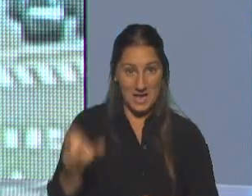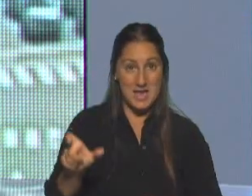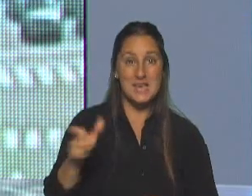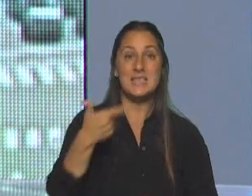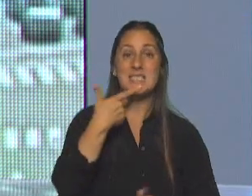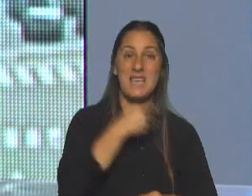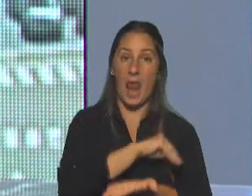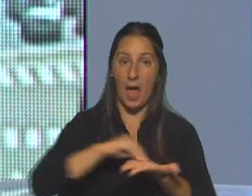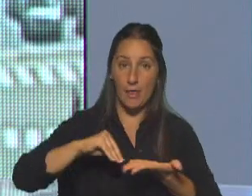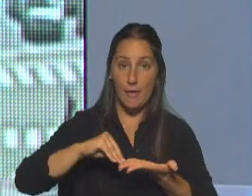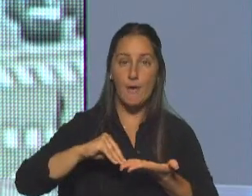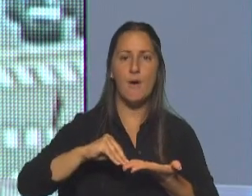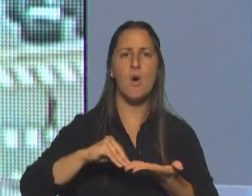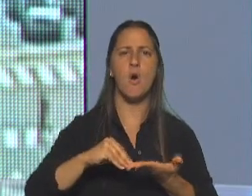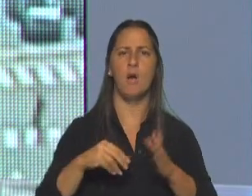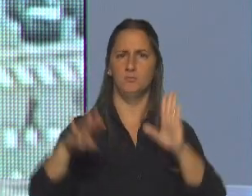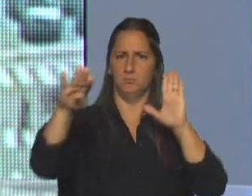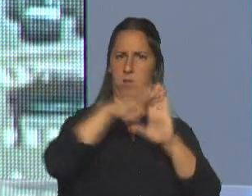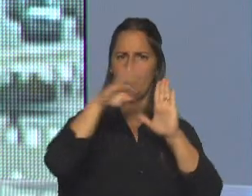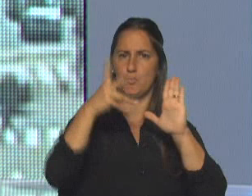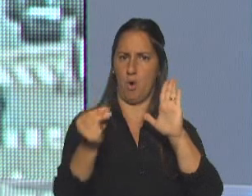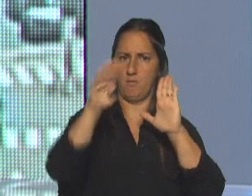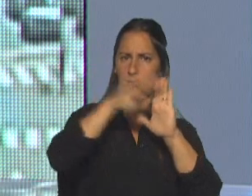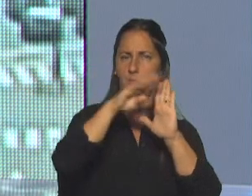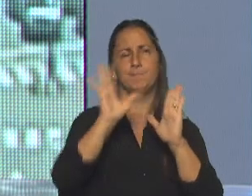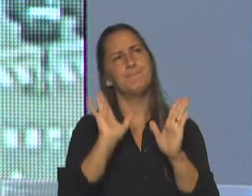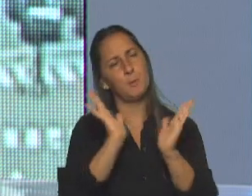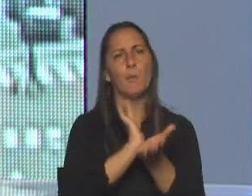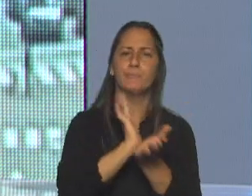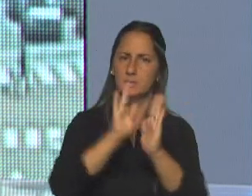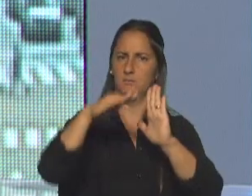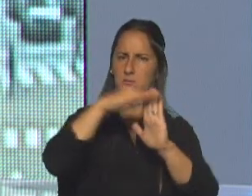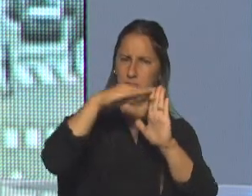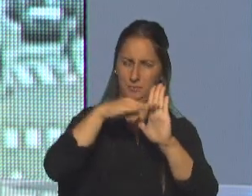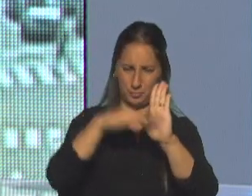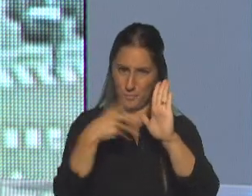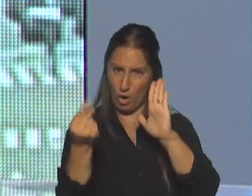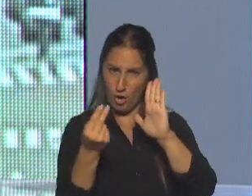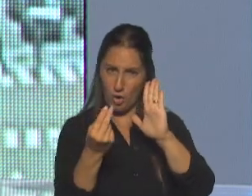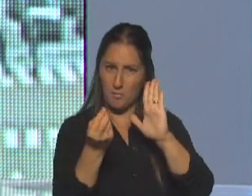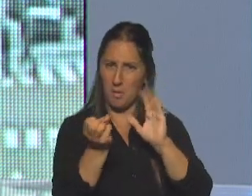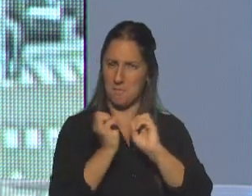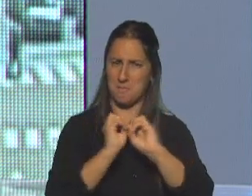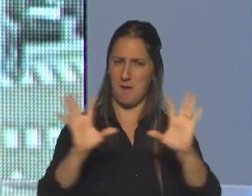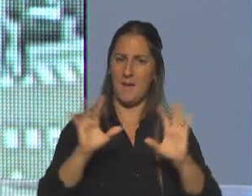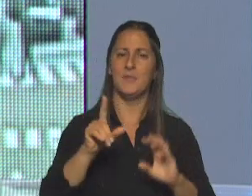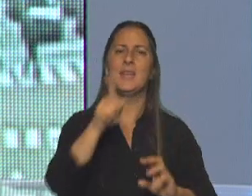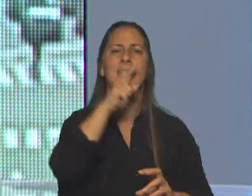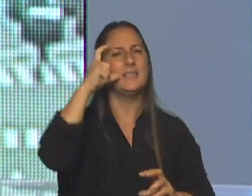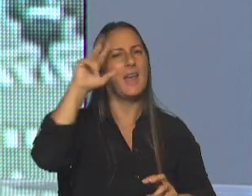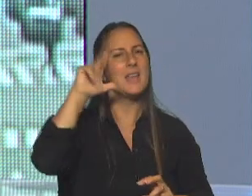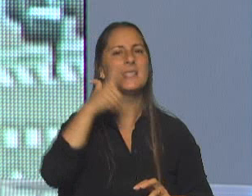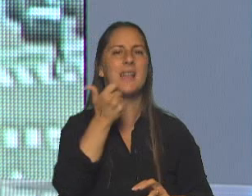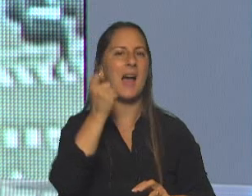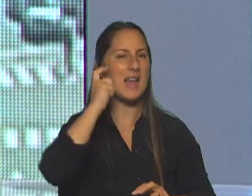está poniendo restricciones restricciones indebidas, por supuesto. Hoy Teresa García, senadora de la